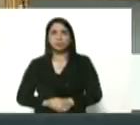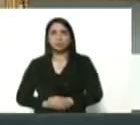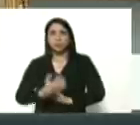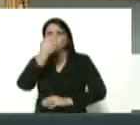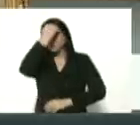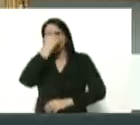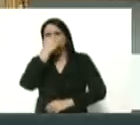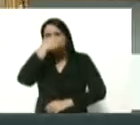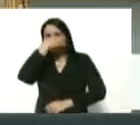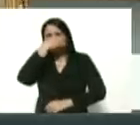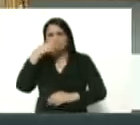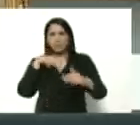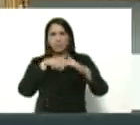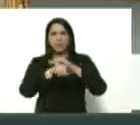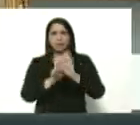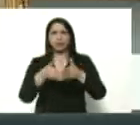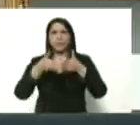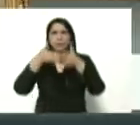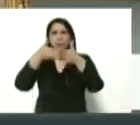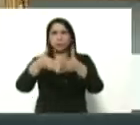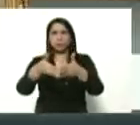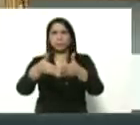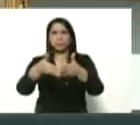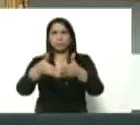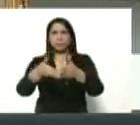terroristas que venían en esta embarcación.